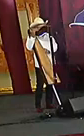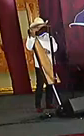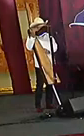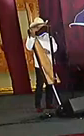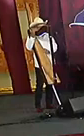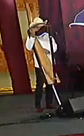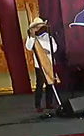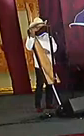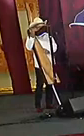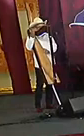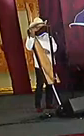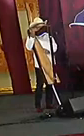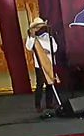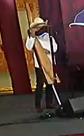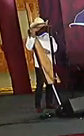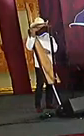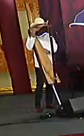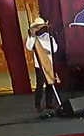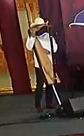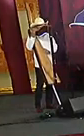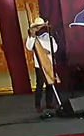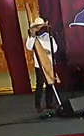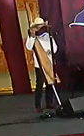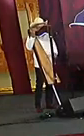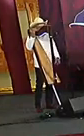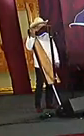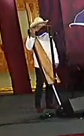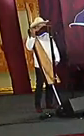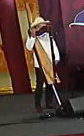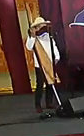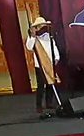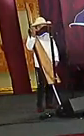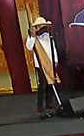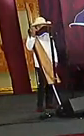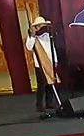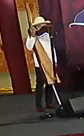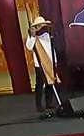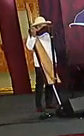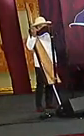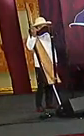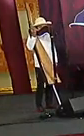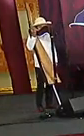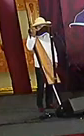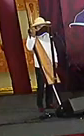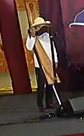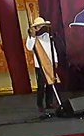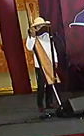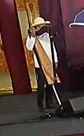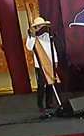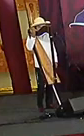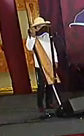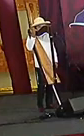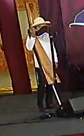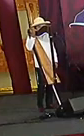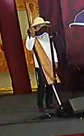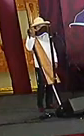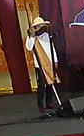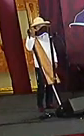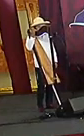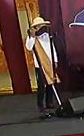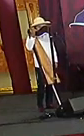faenas, da a México cosas buenas, como en béisbol su afición en la novena